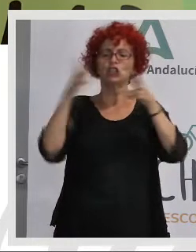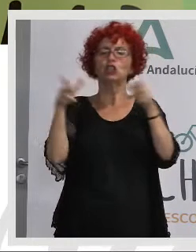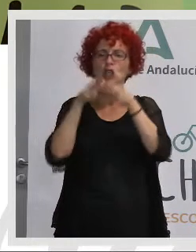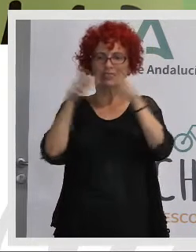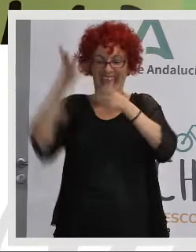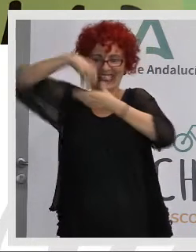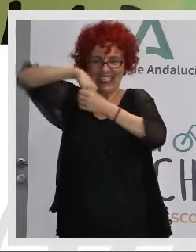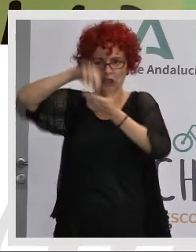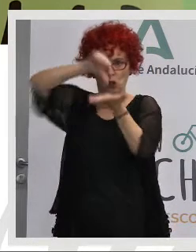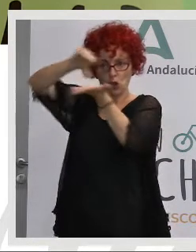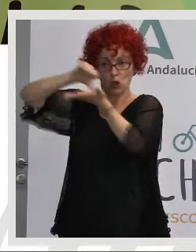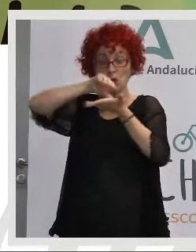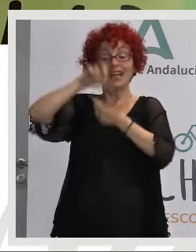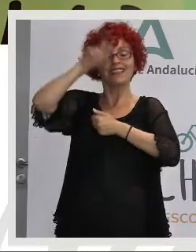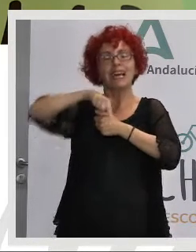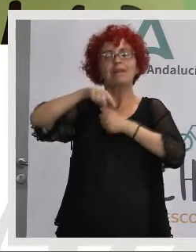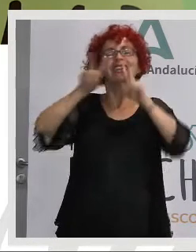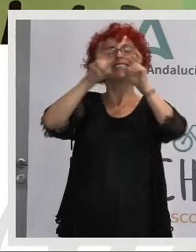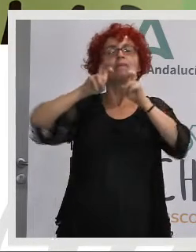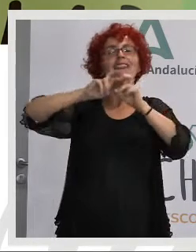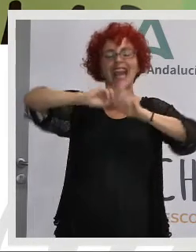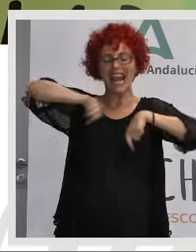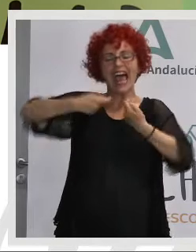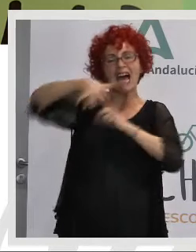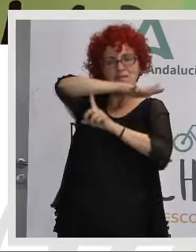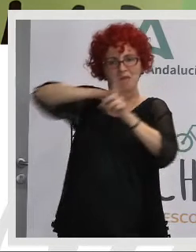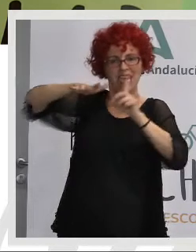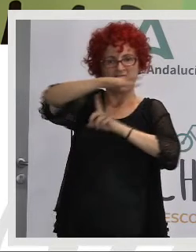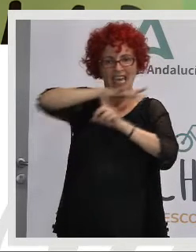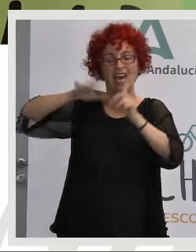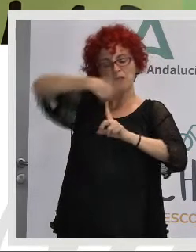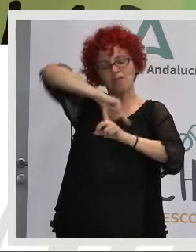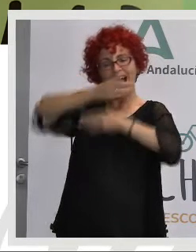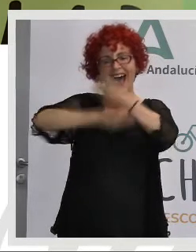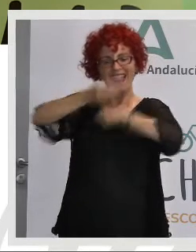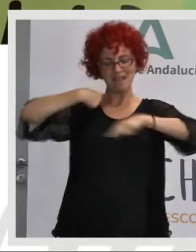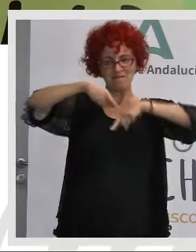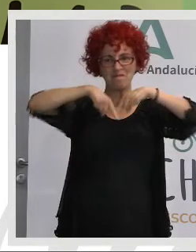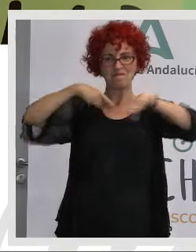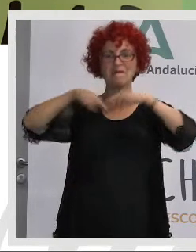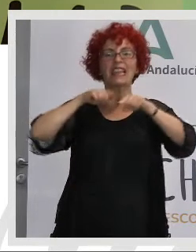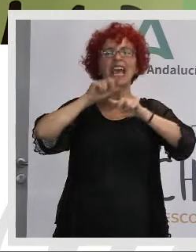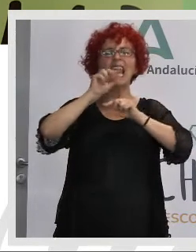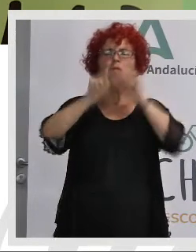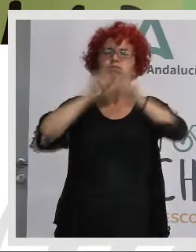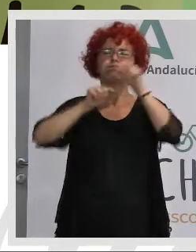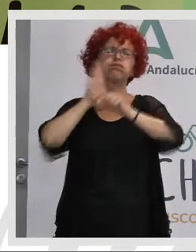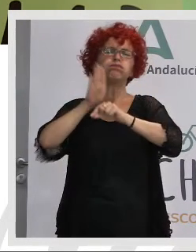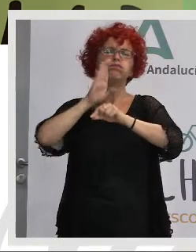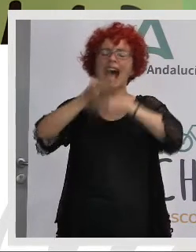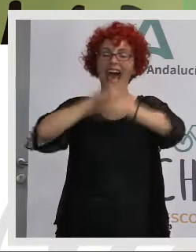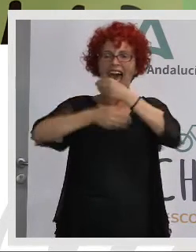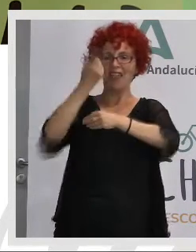de movilidad sostenible, principalmente la intermodalidad de transportes saludables y no contaminantes, y por supuesto